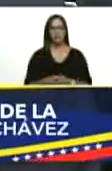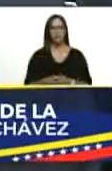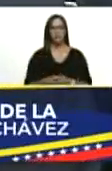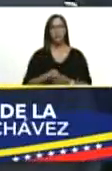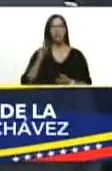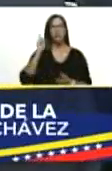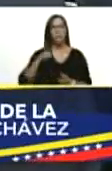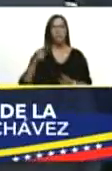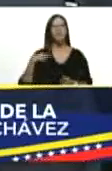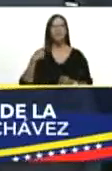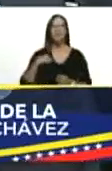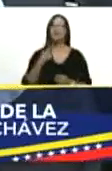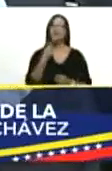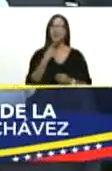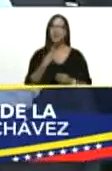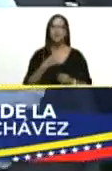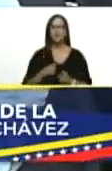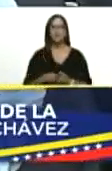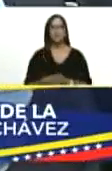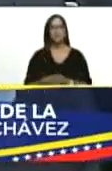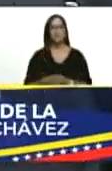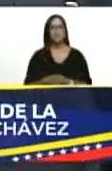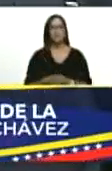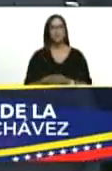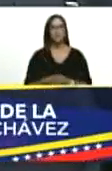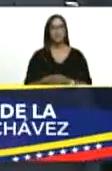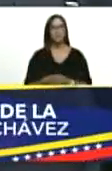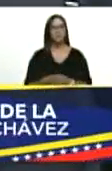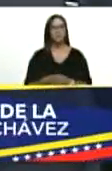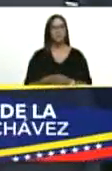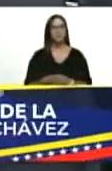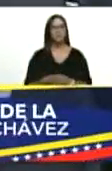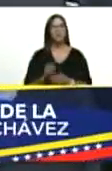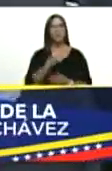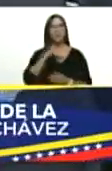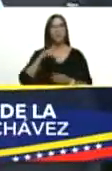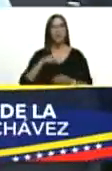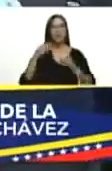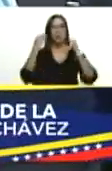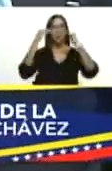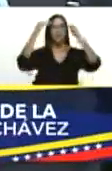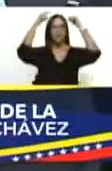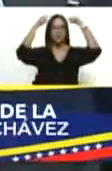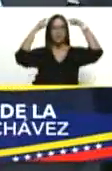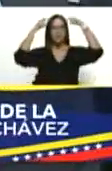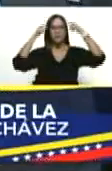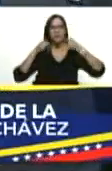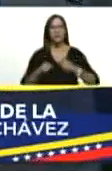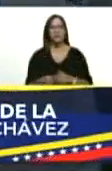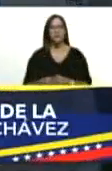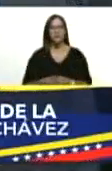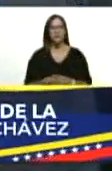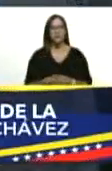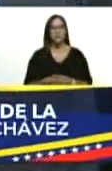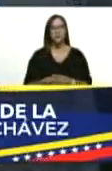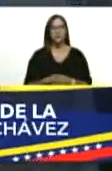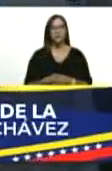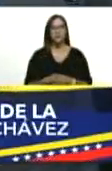También tengo que decir que nuestro comandante Chávez